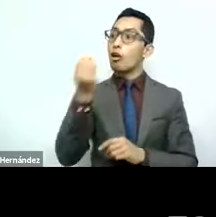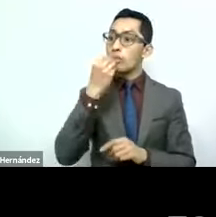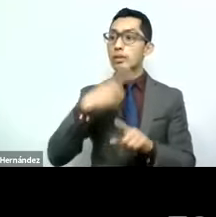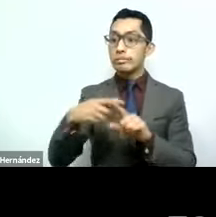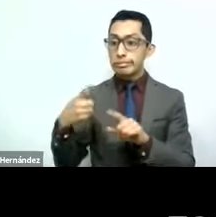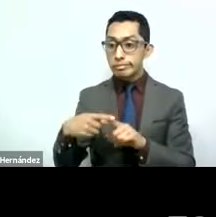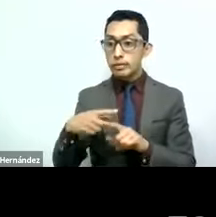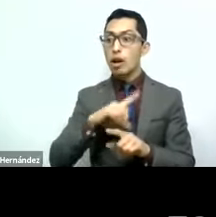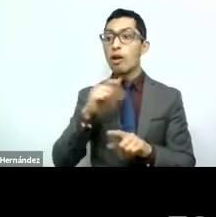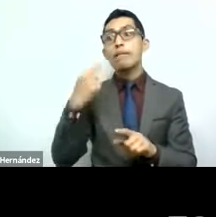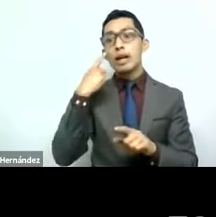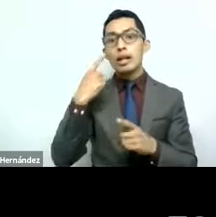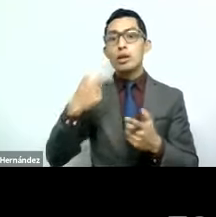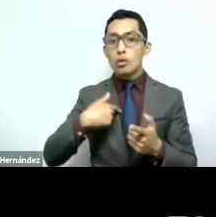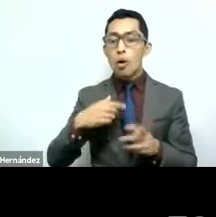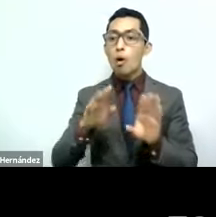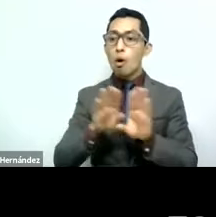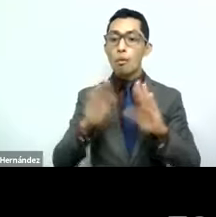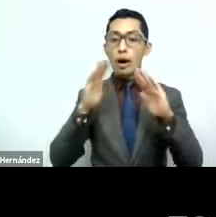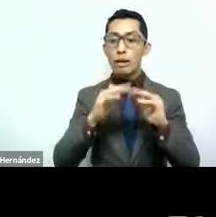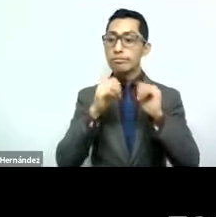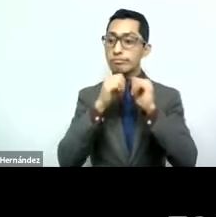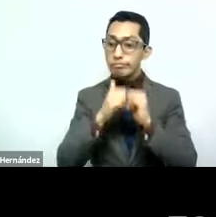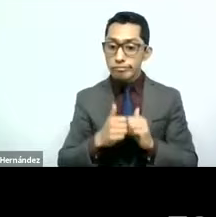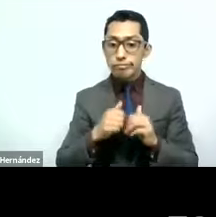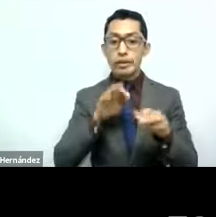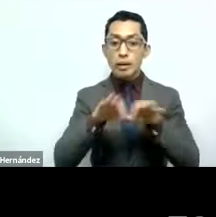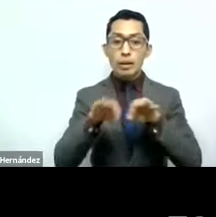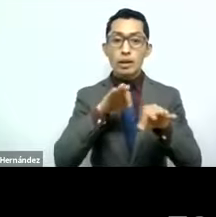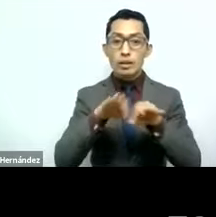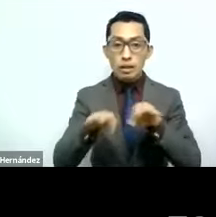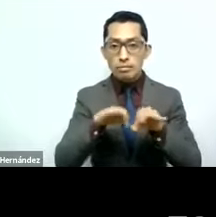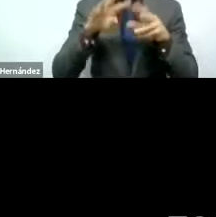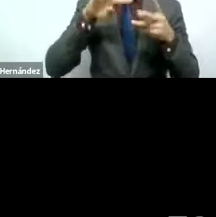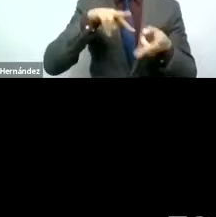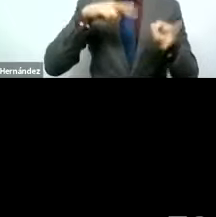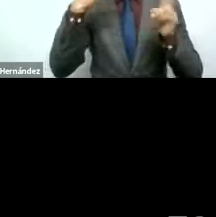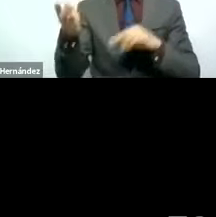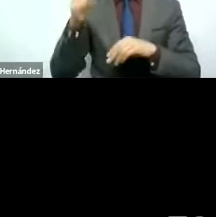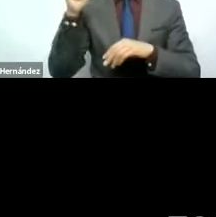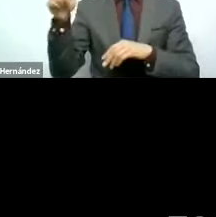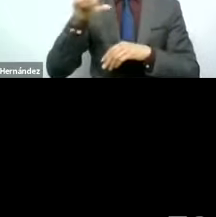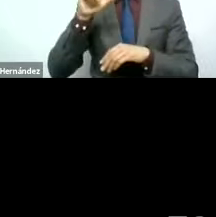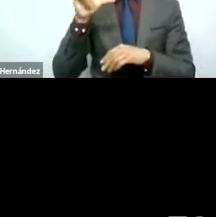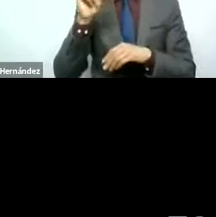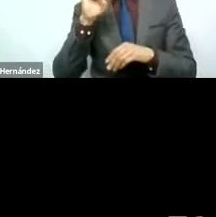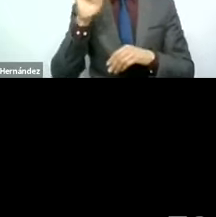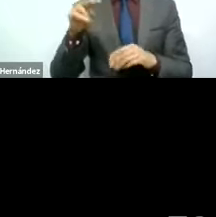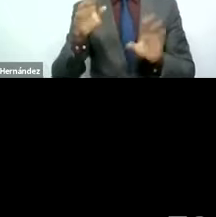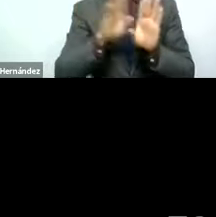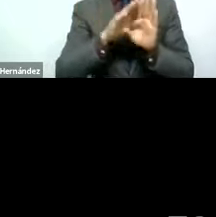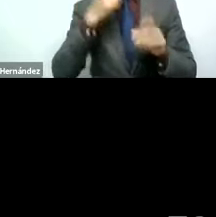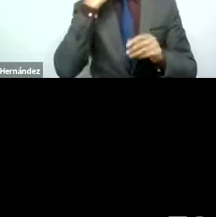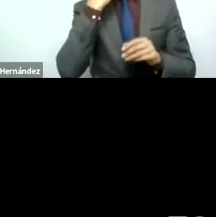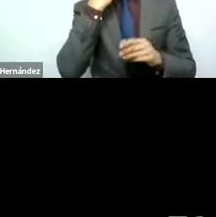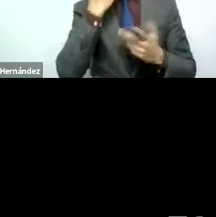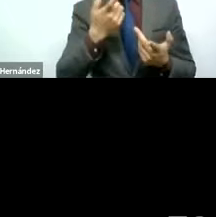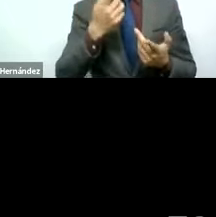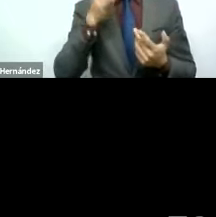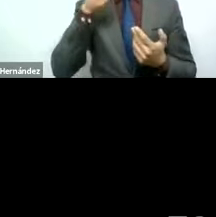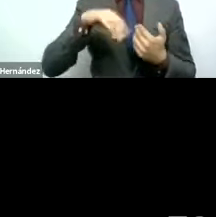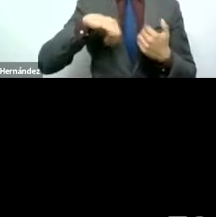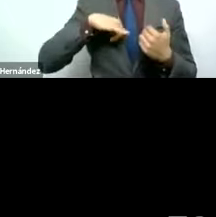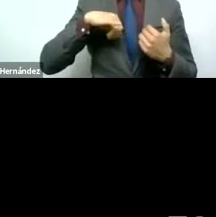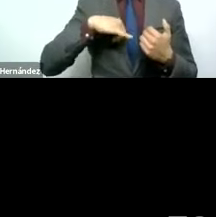se dedicó preponderantemente al hogar, entonces sí corresponde a la otra parte probar lo contrario. Me resulta muy interesante